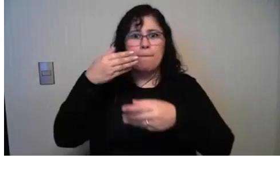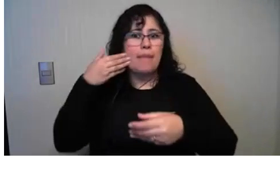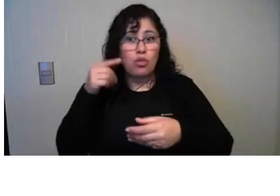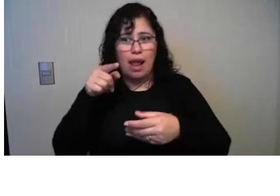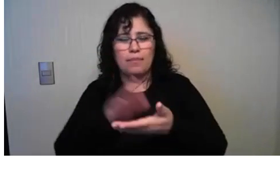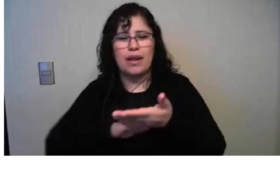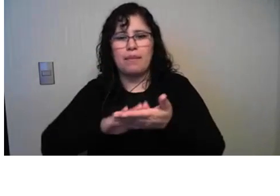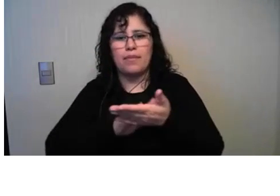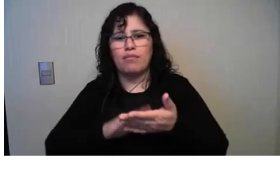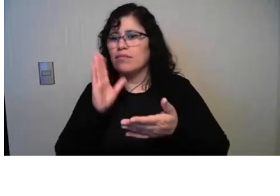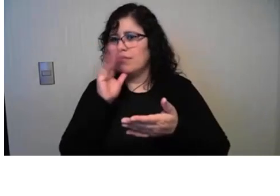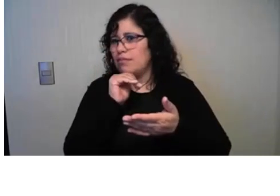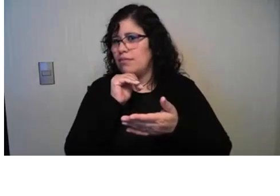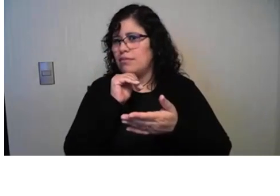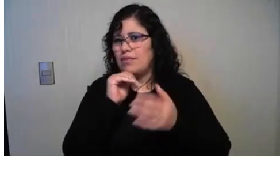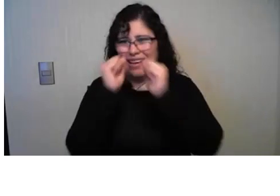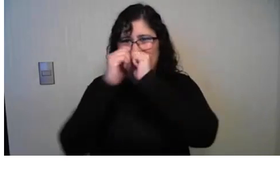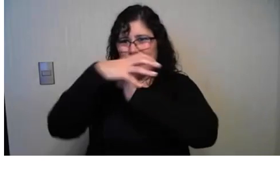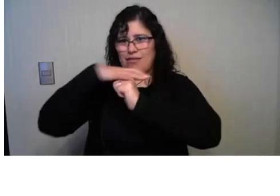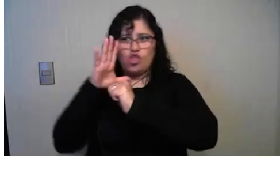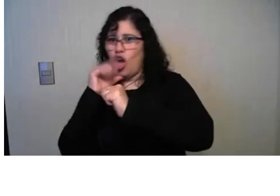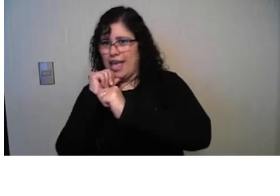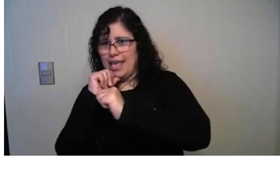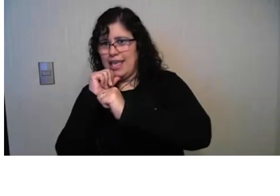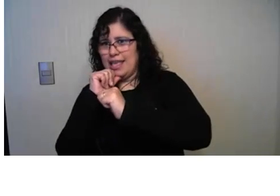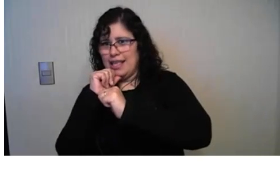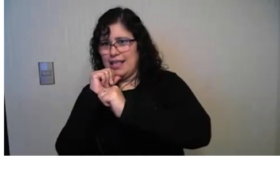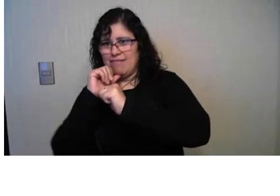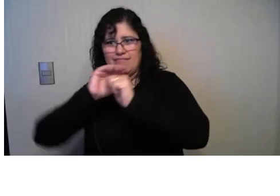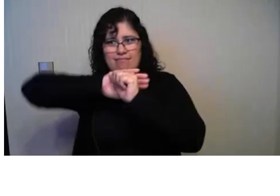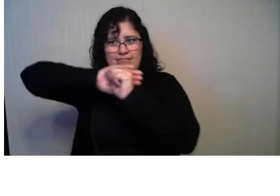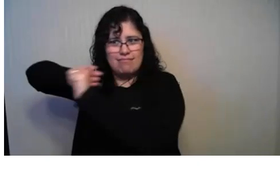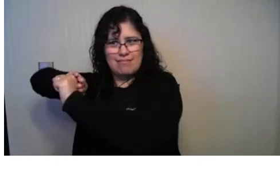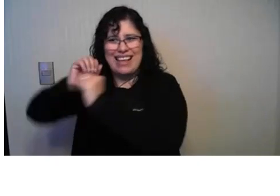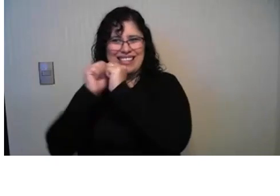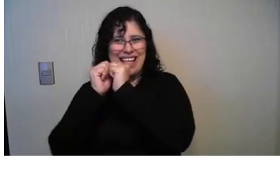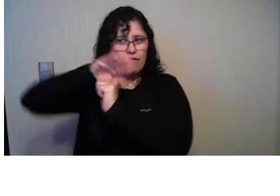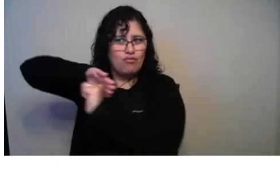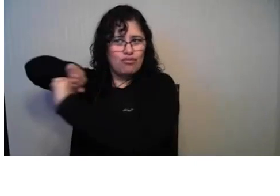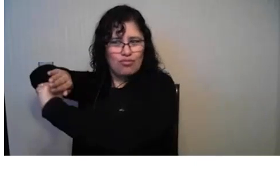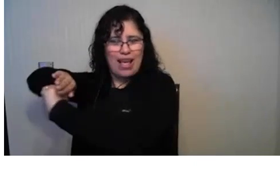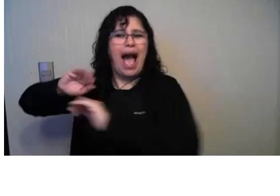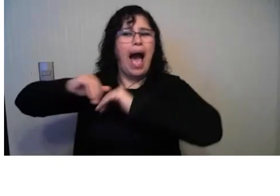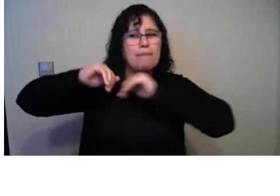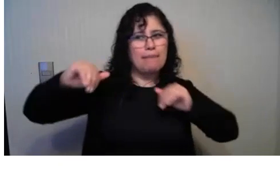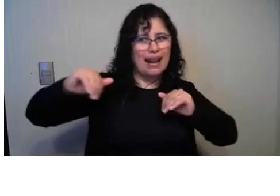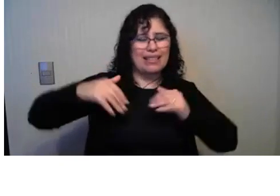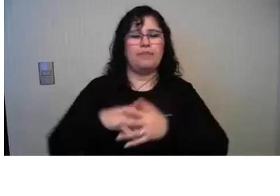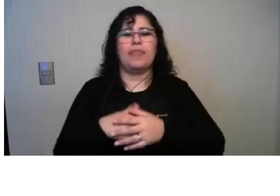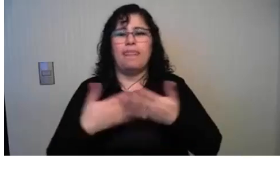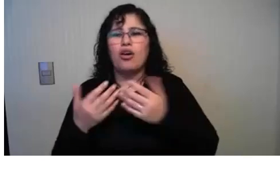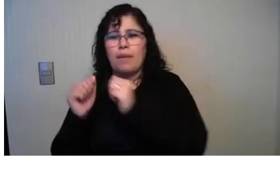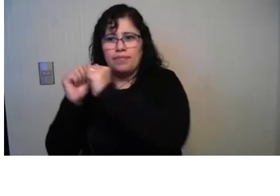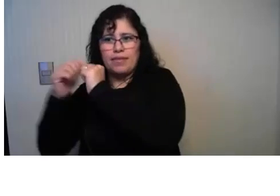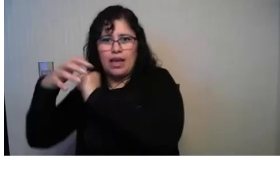la parte de la cabeza, ¿ya? Porque la cabeza se mueve, entonces también hay una información propioceptiva